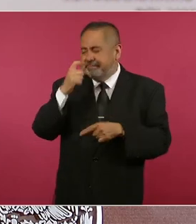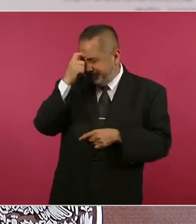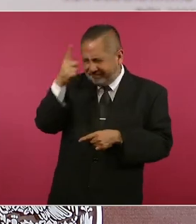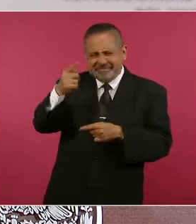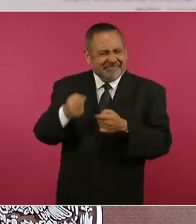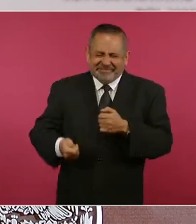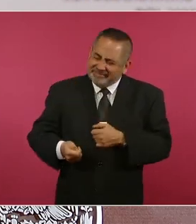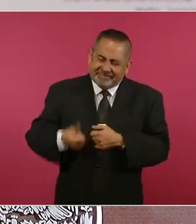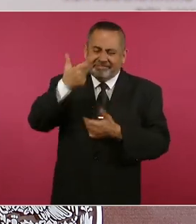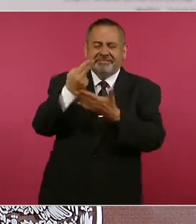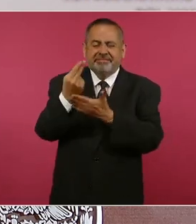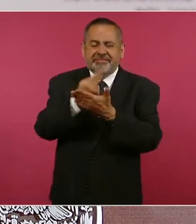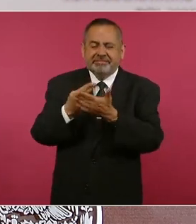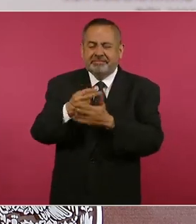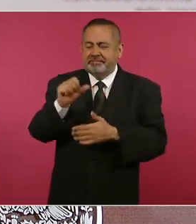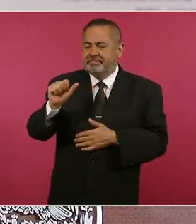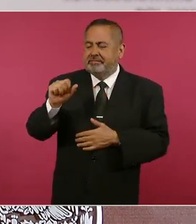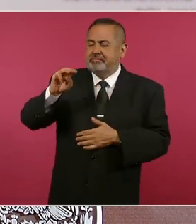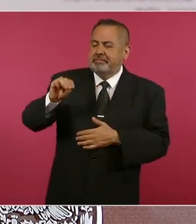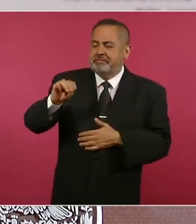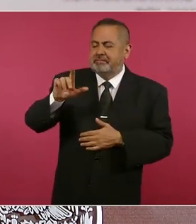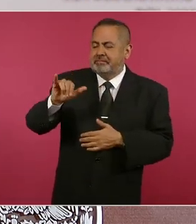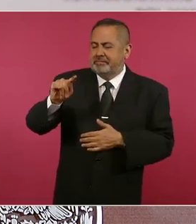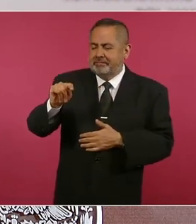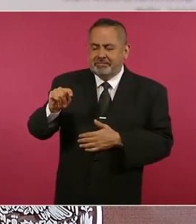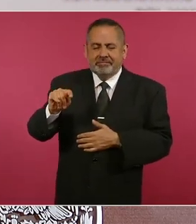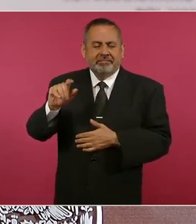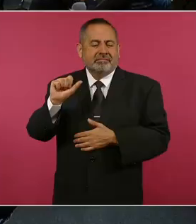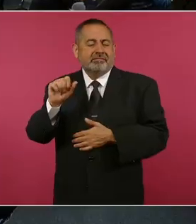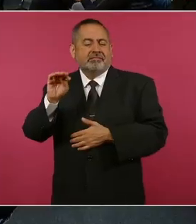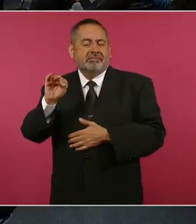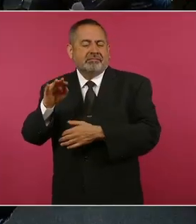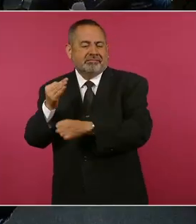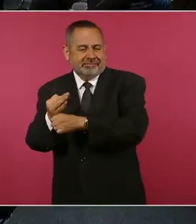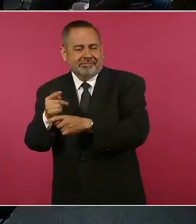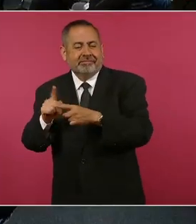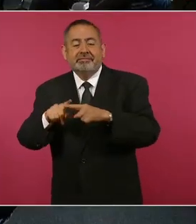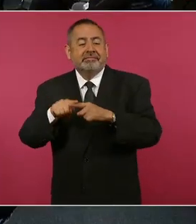primer dibujo, fue Hernández.